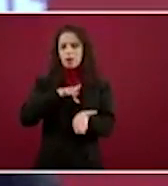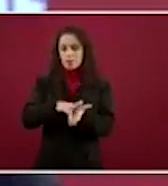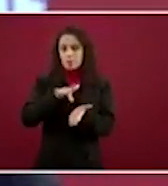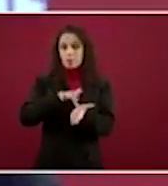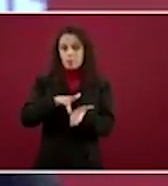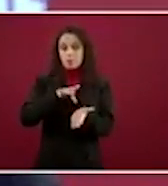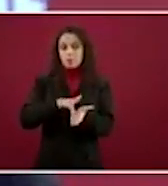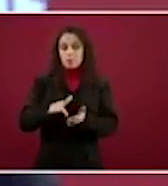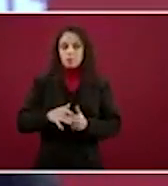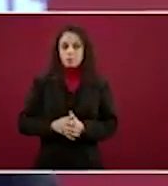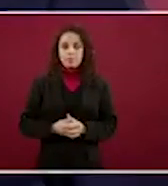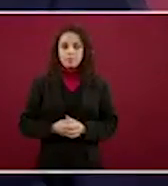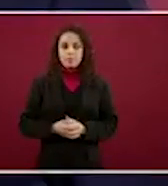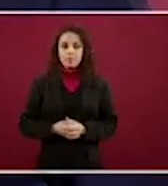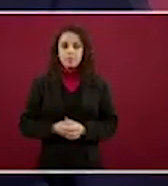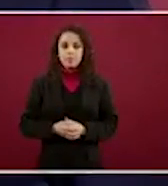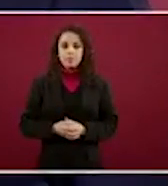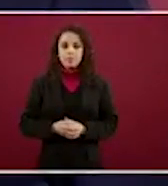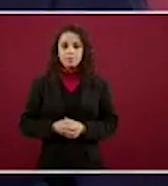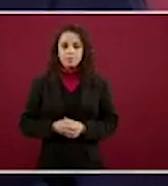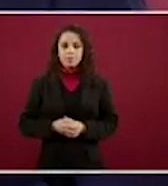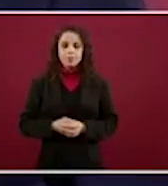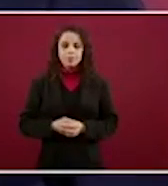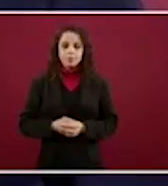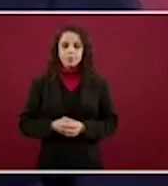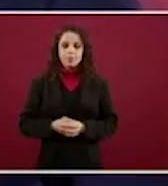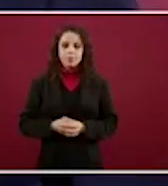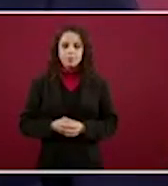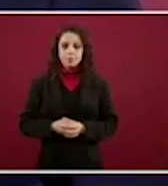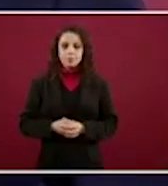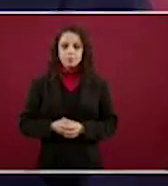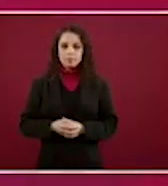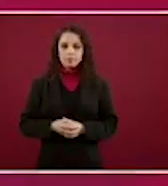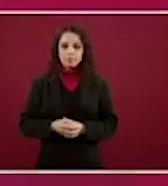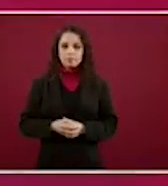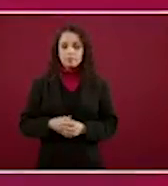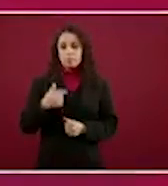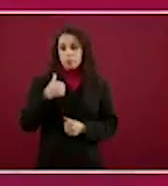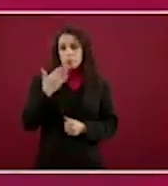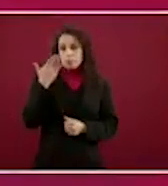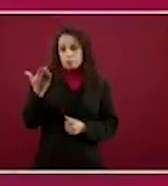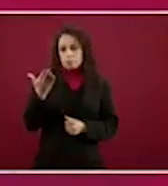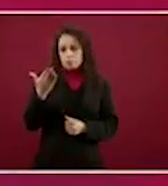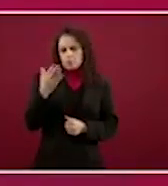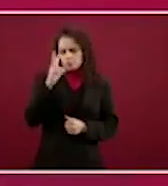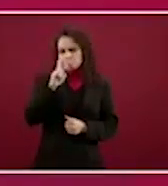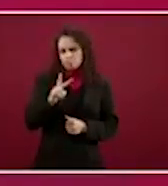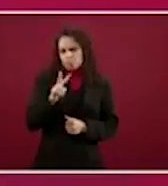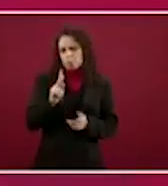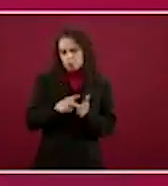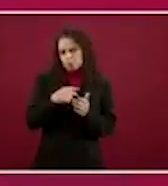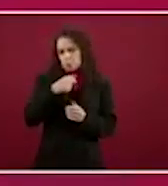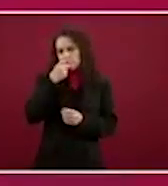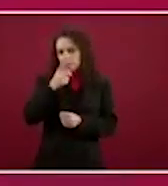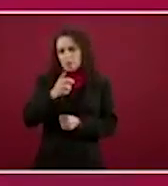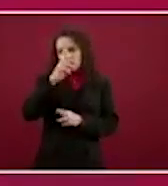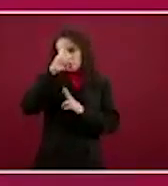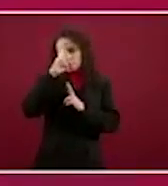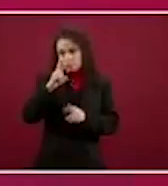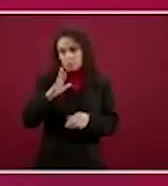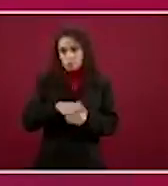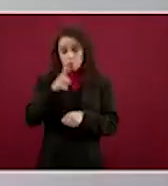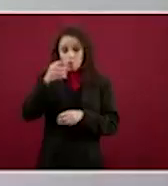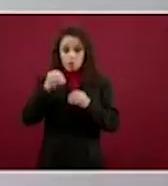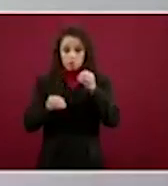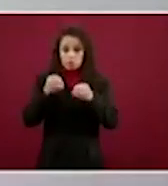economía nacional y beneficiar a norteamérica y afirmó que aunque no es lo único ni la panacea si es un eslabón muy